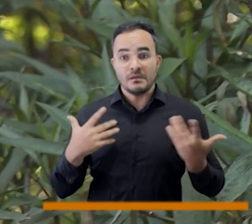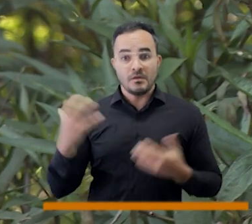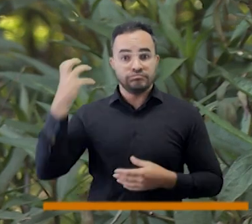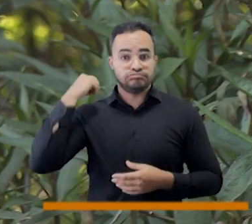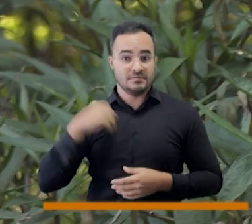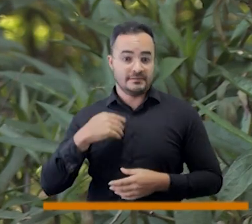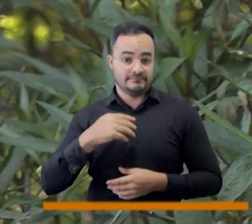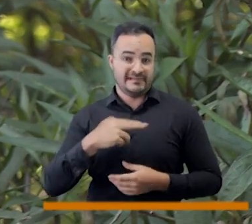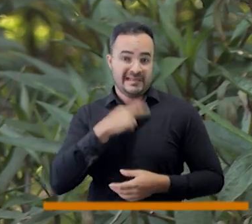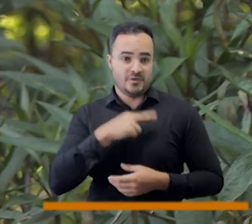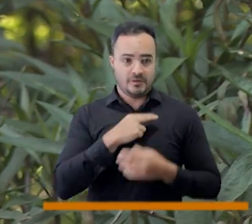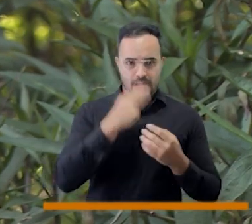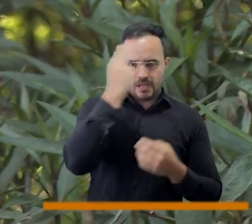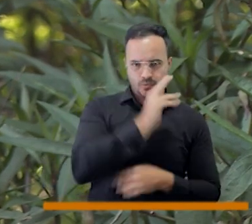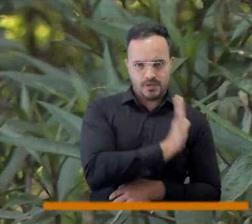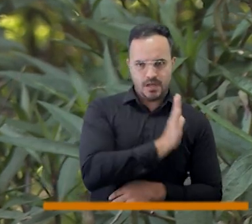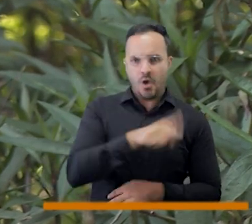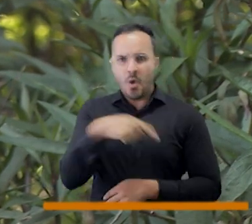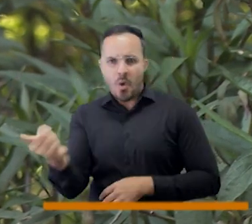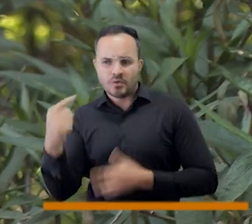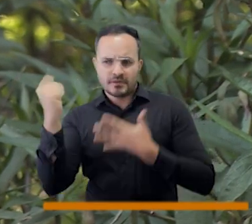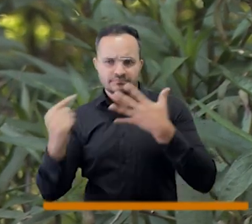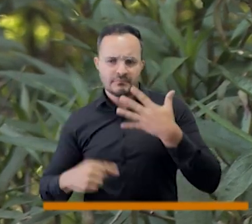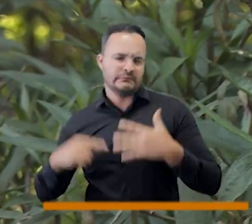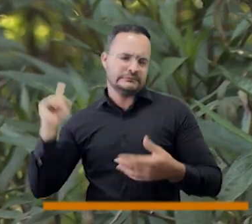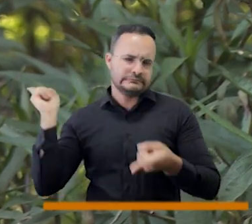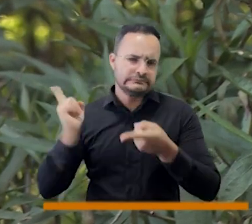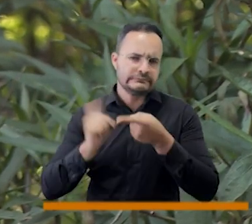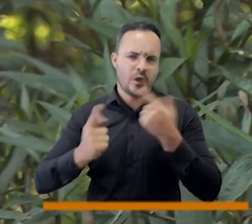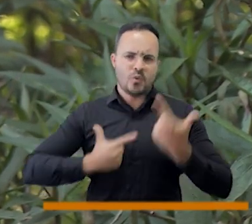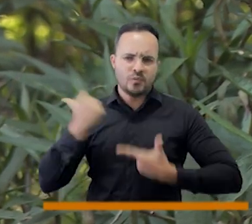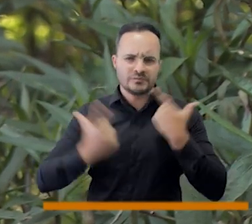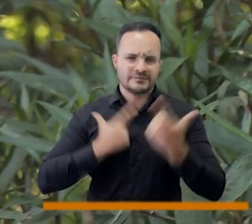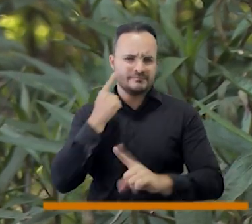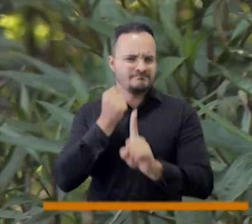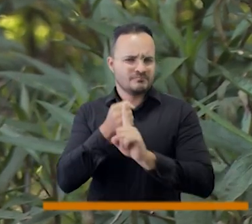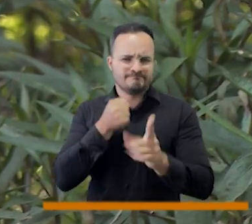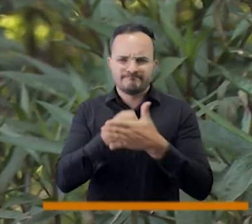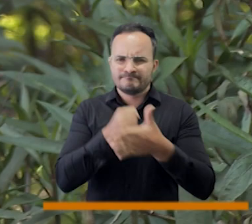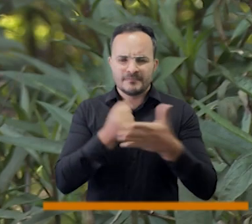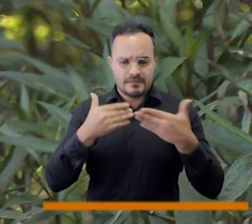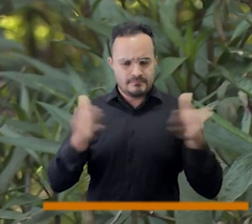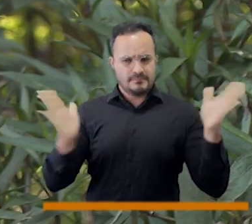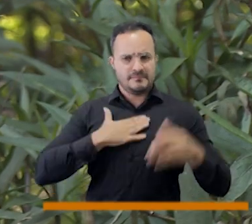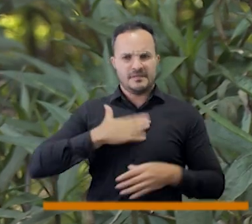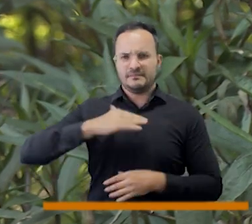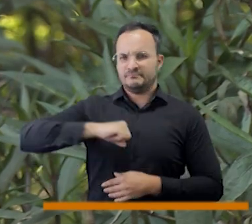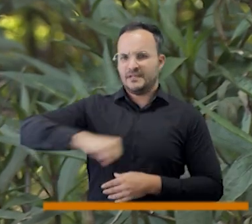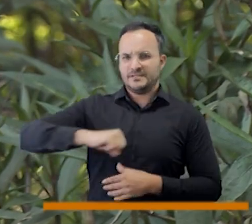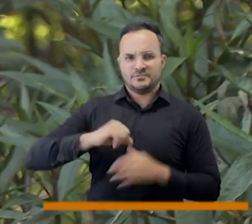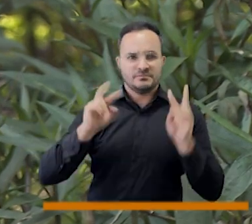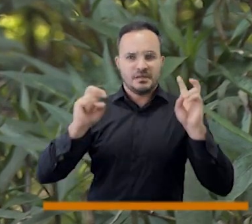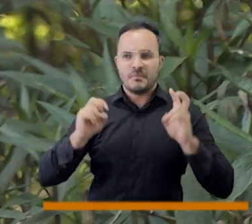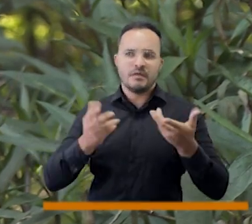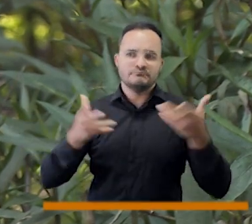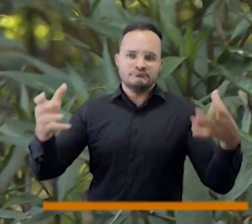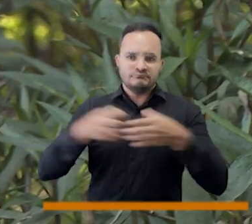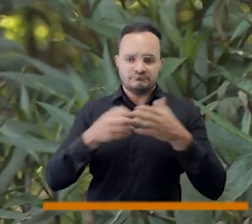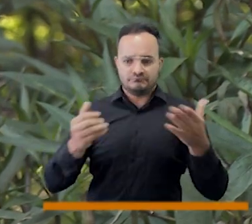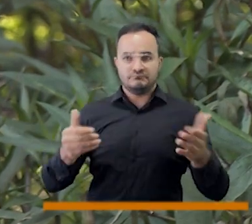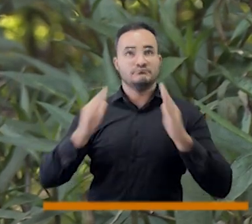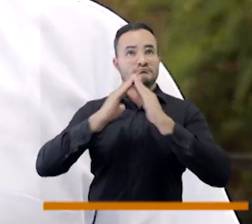tenido que luchar por sus derechos, desde lo tributario hasta el derecho a poder abrir sus templos y sus servicios sin